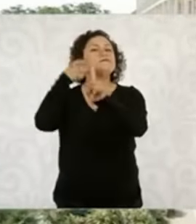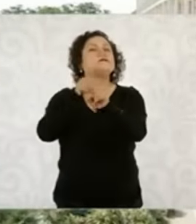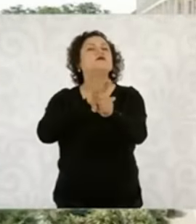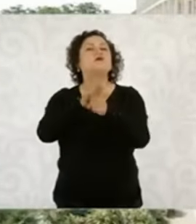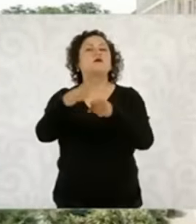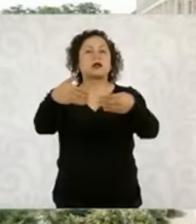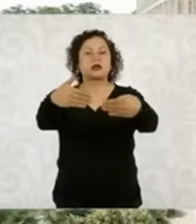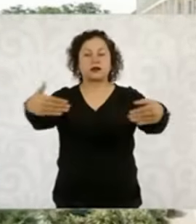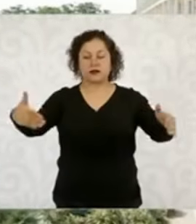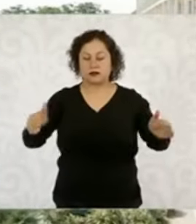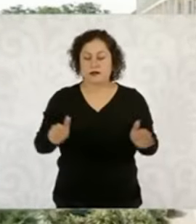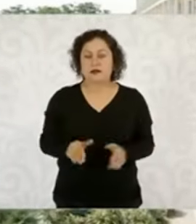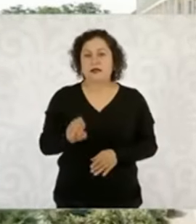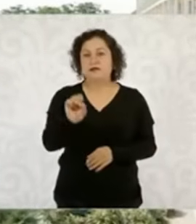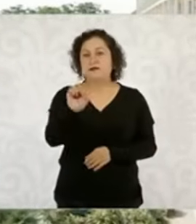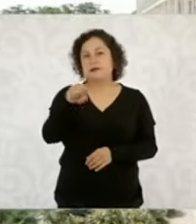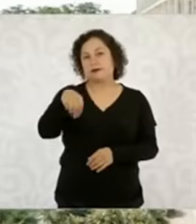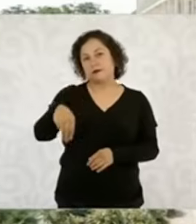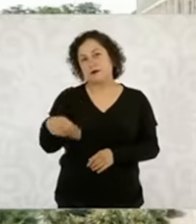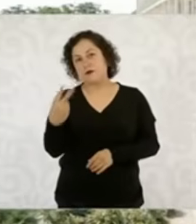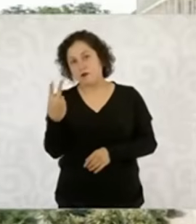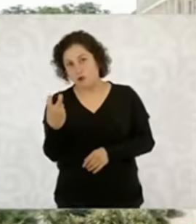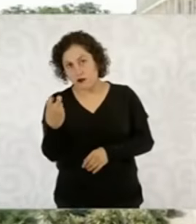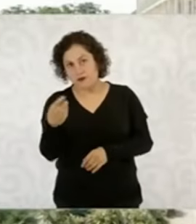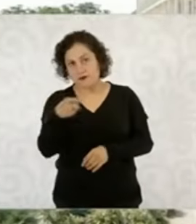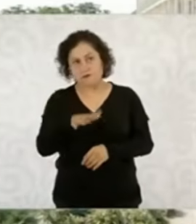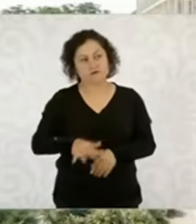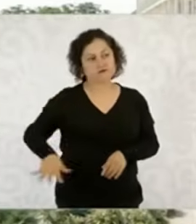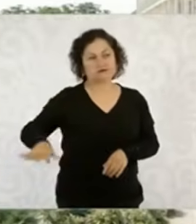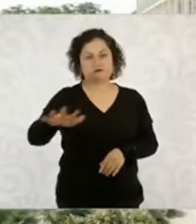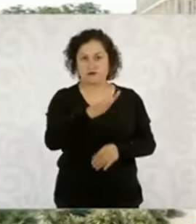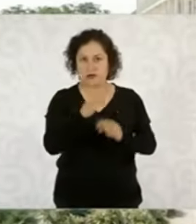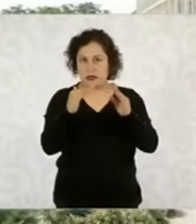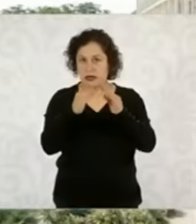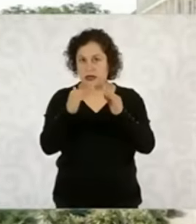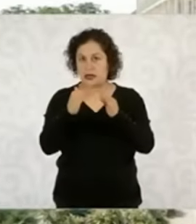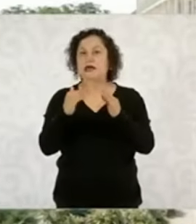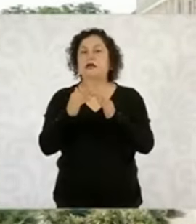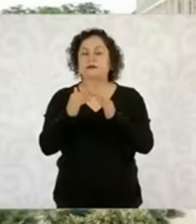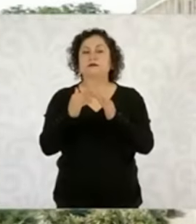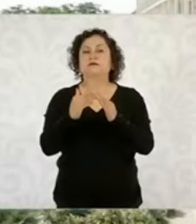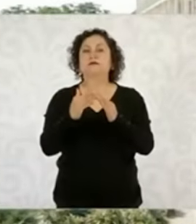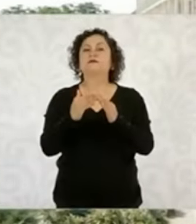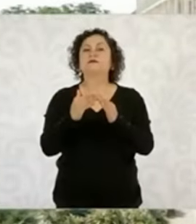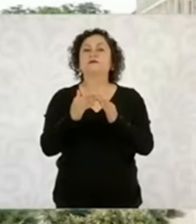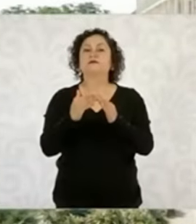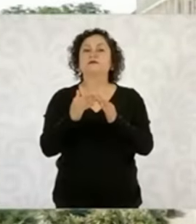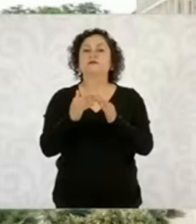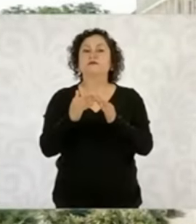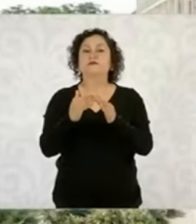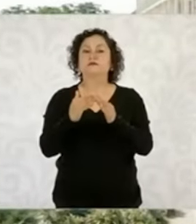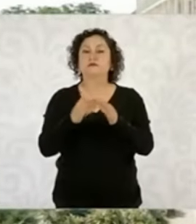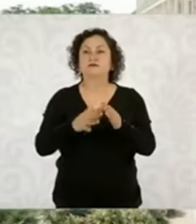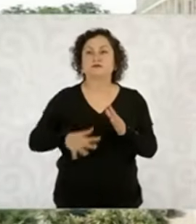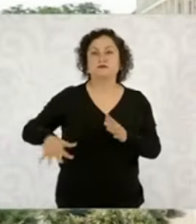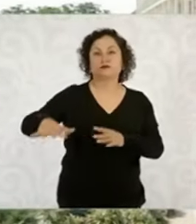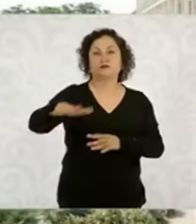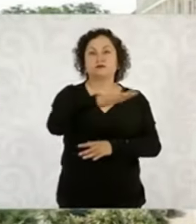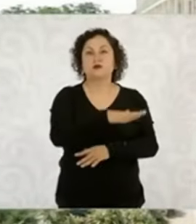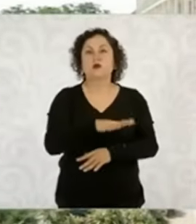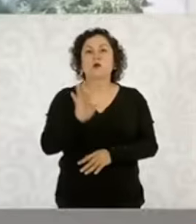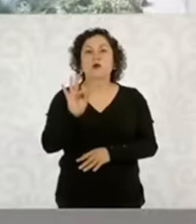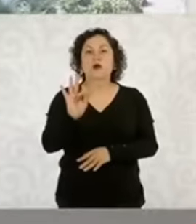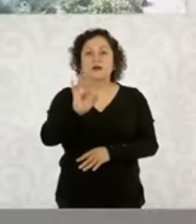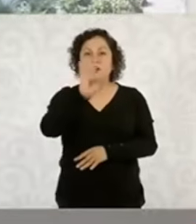metros cuadrados como superficie habitable, 40% en el de área libre en el